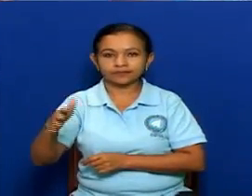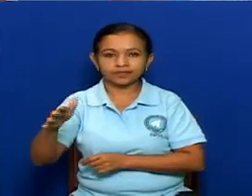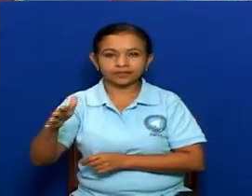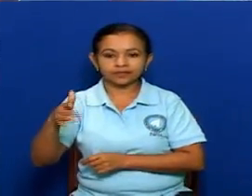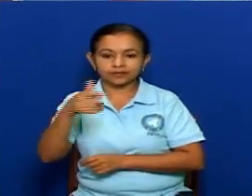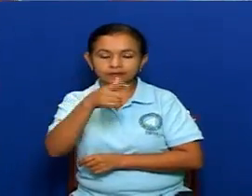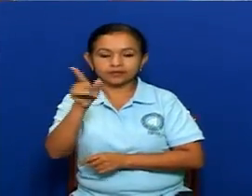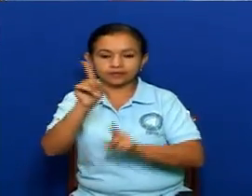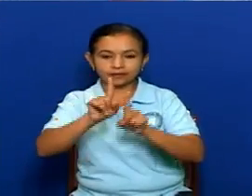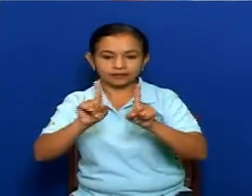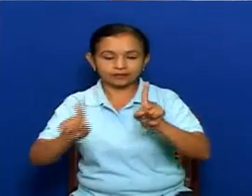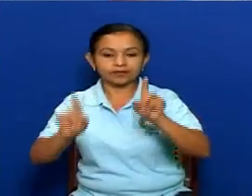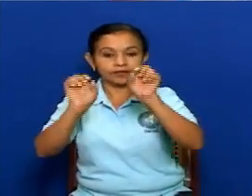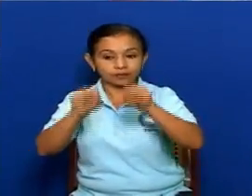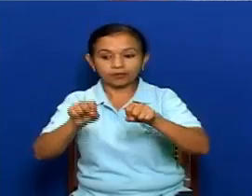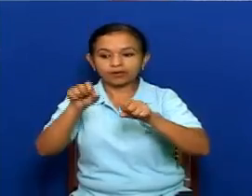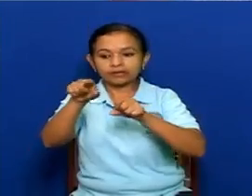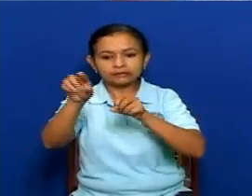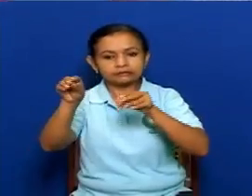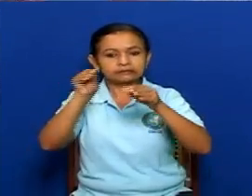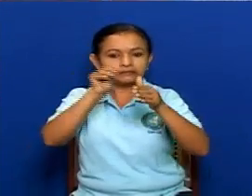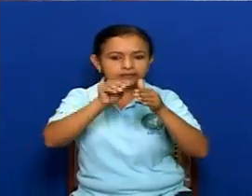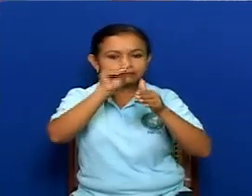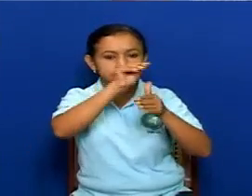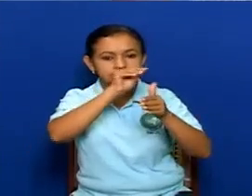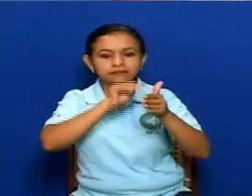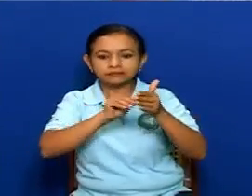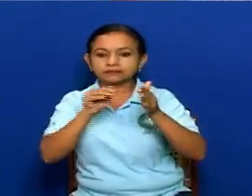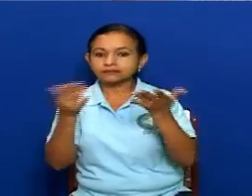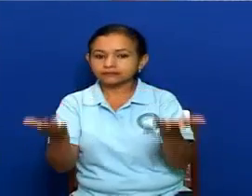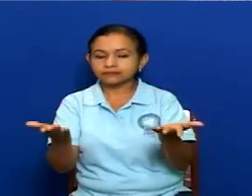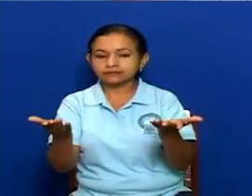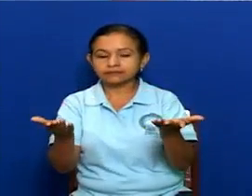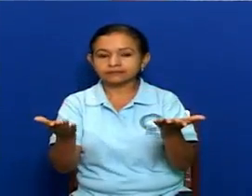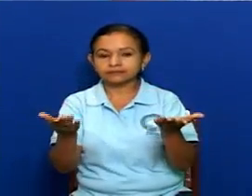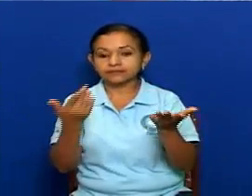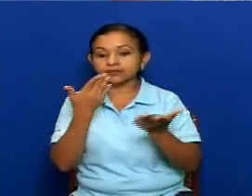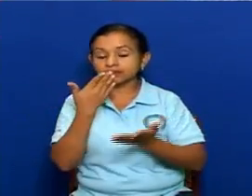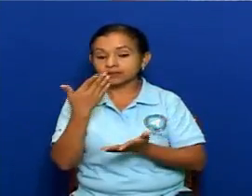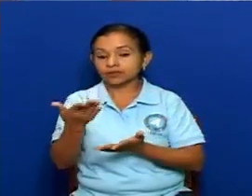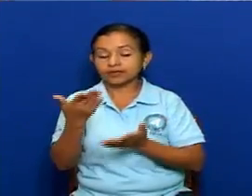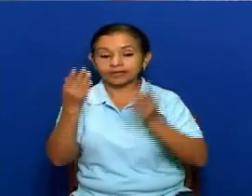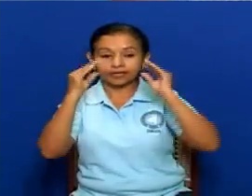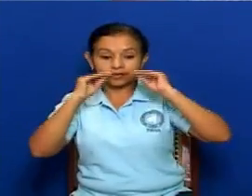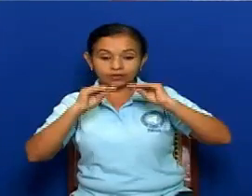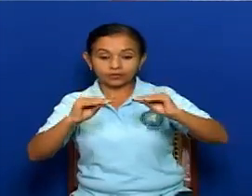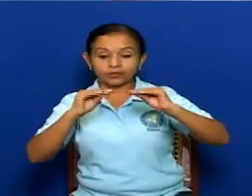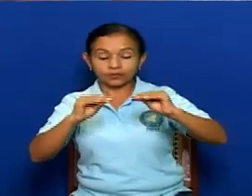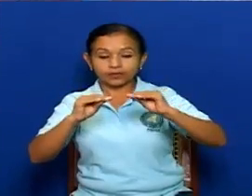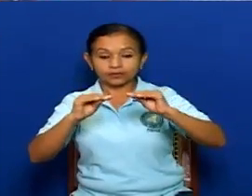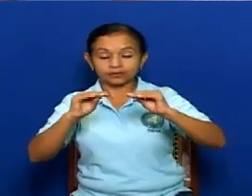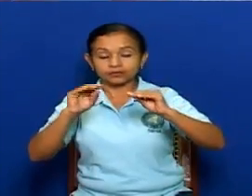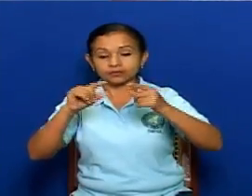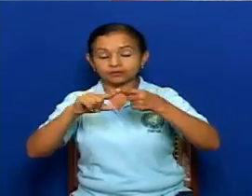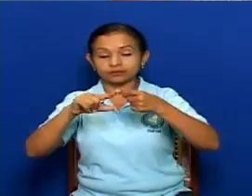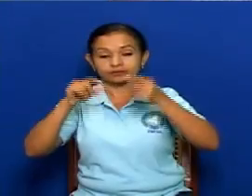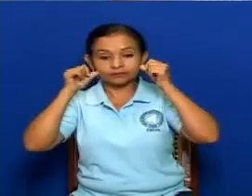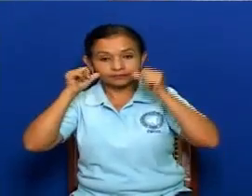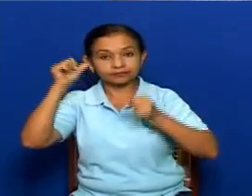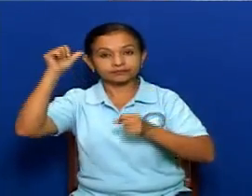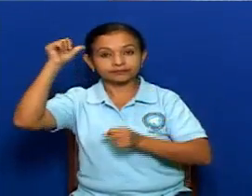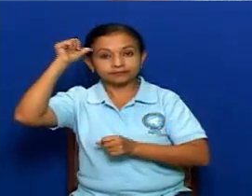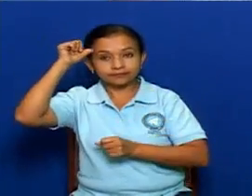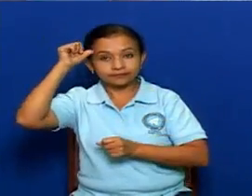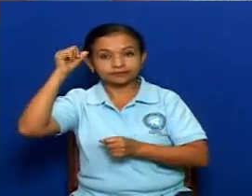de nivel y a dónde los podíamos ubicar, compañeros. Y tuvimos la etapa de educación EVA básica de adulto, tuvimos